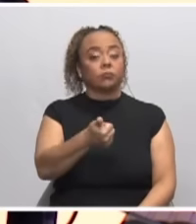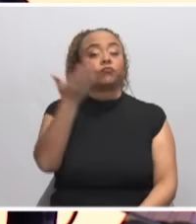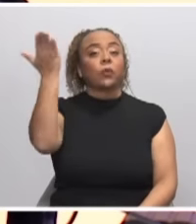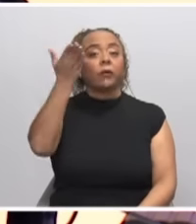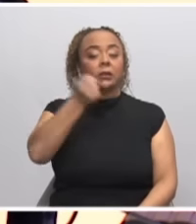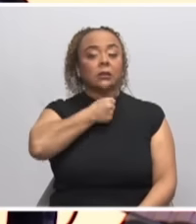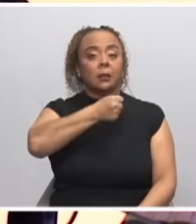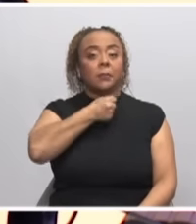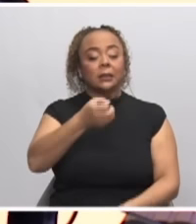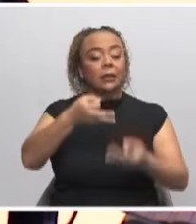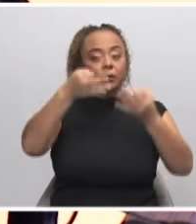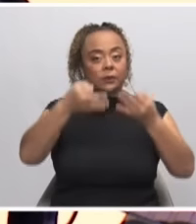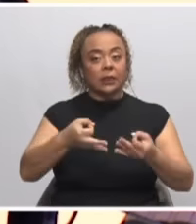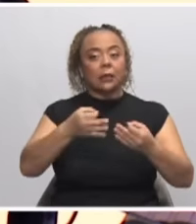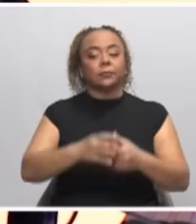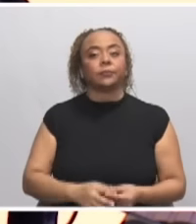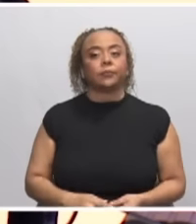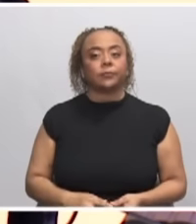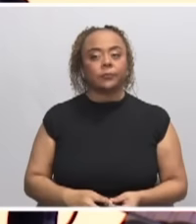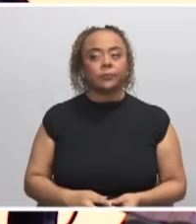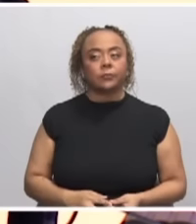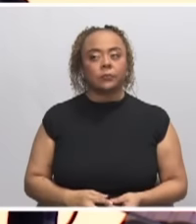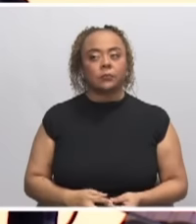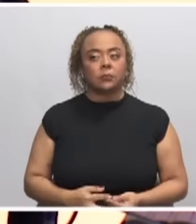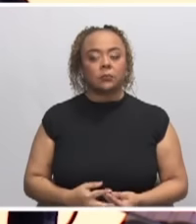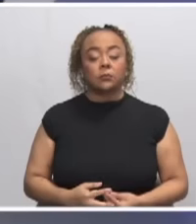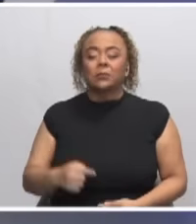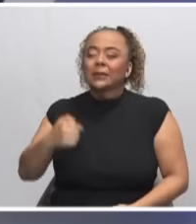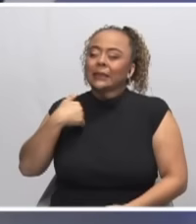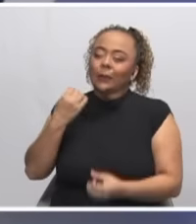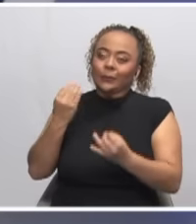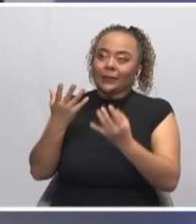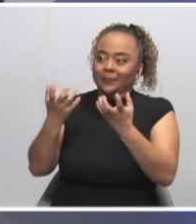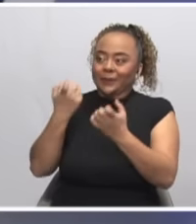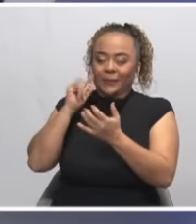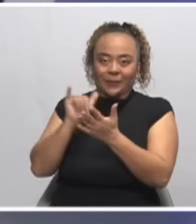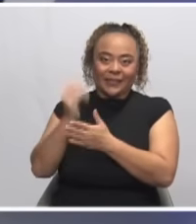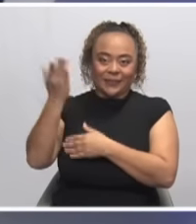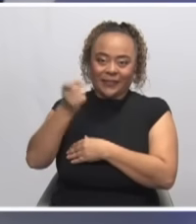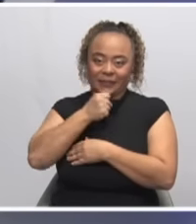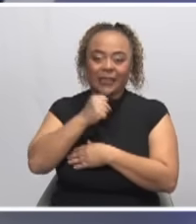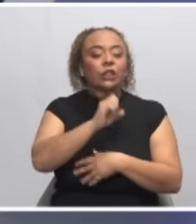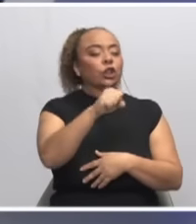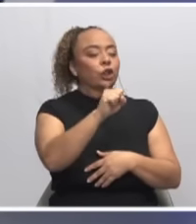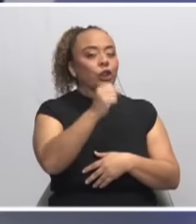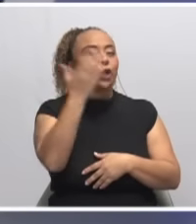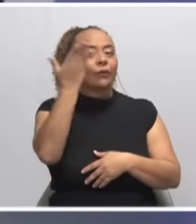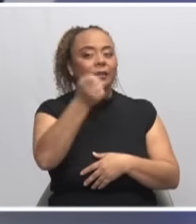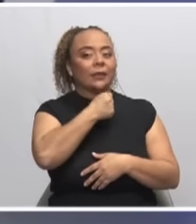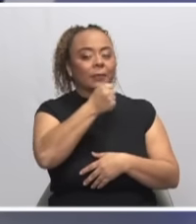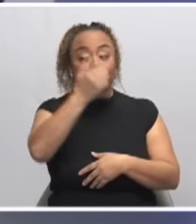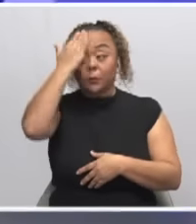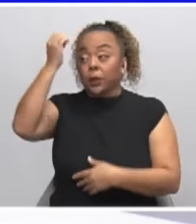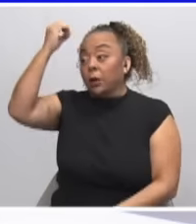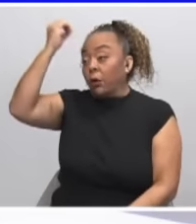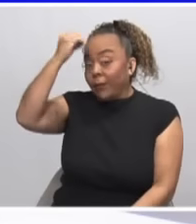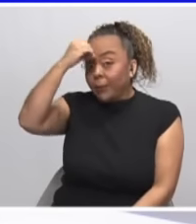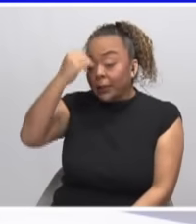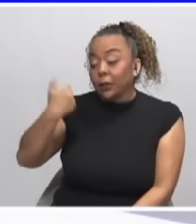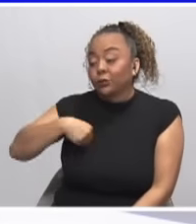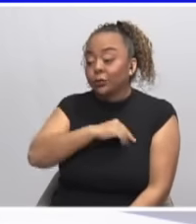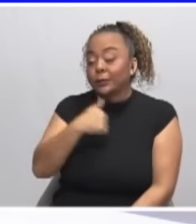conferencia de prensa oficial que que yo tengo mucha expectativa por esa conferencia Sí sí la conferencia va a ser muy porque obviamente eh